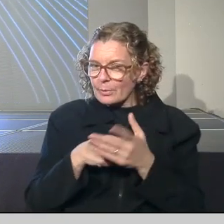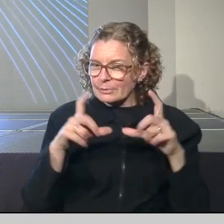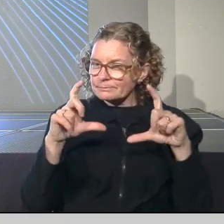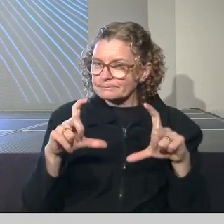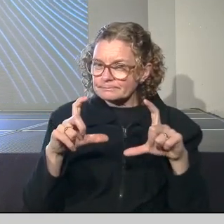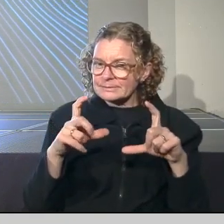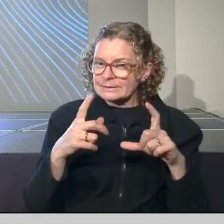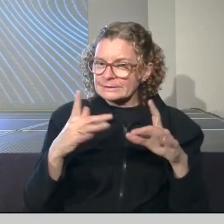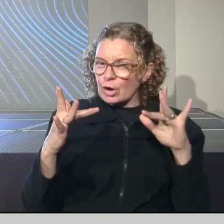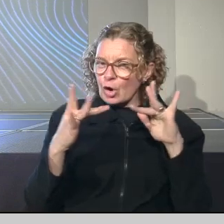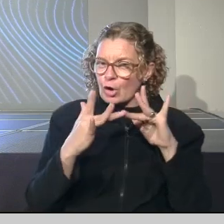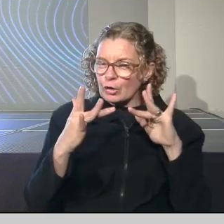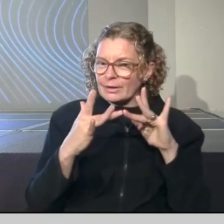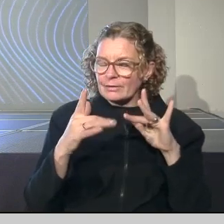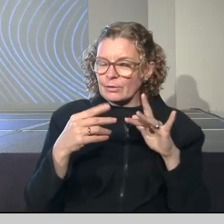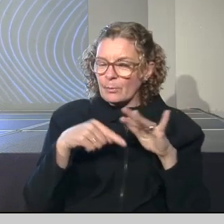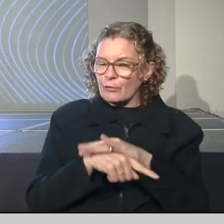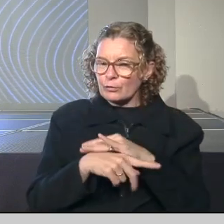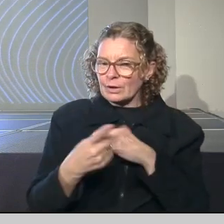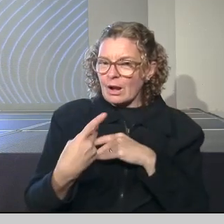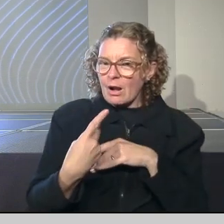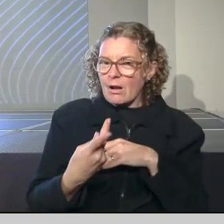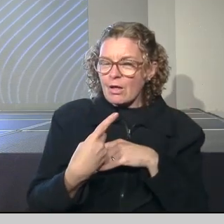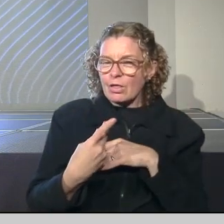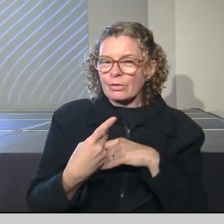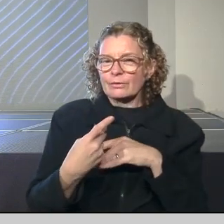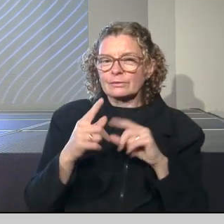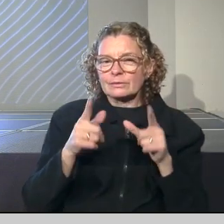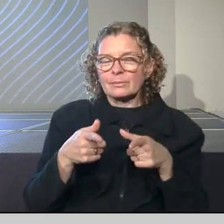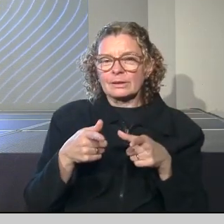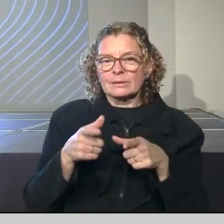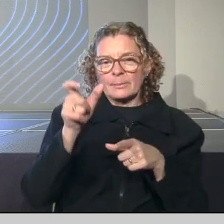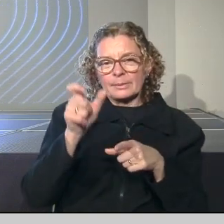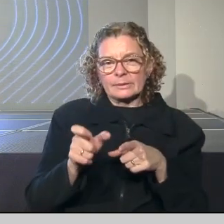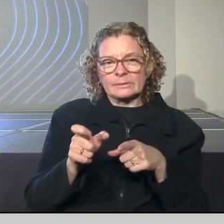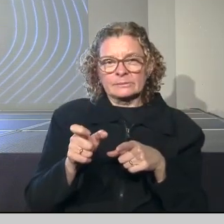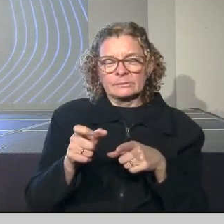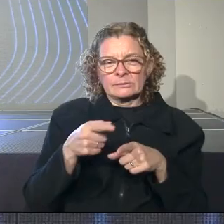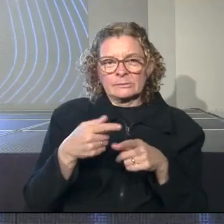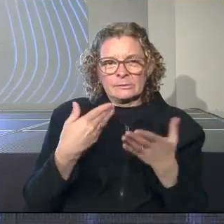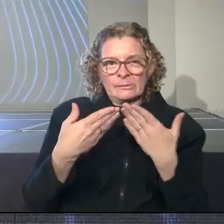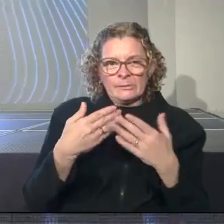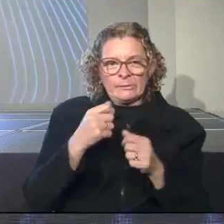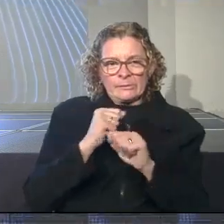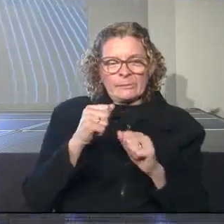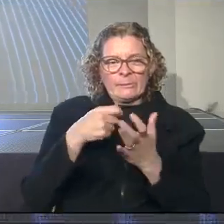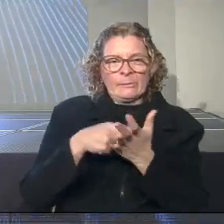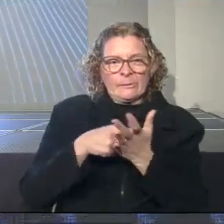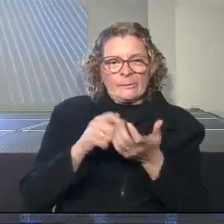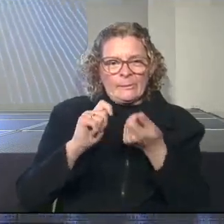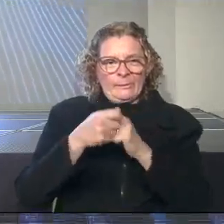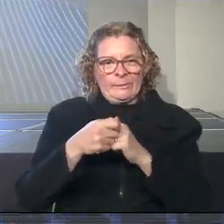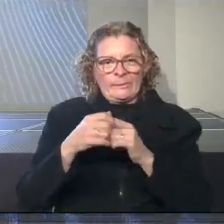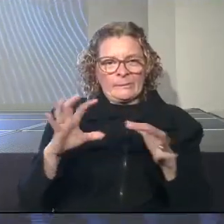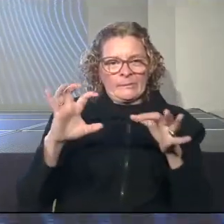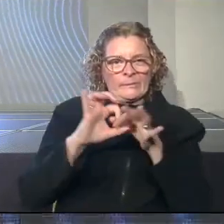publicación, la conexión está bien profunda entre la publicación y el usuario y es cuando tenemos más chances de convertir, vinculado a lo